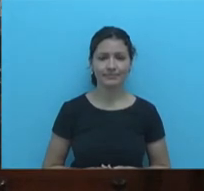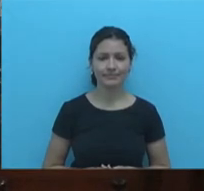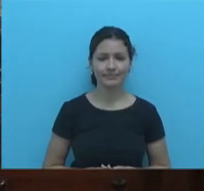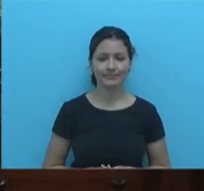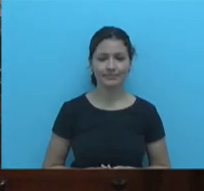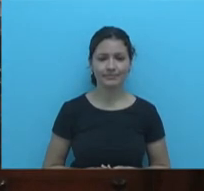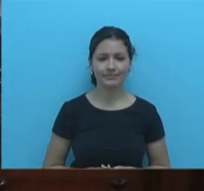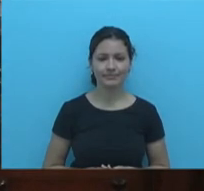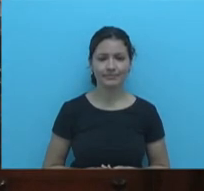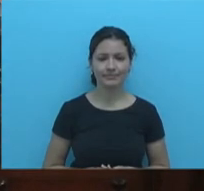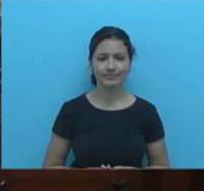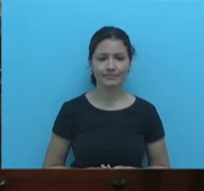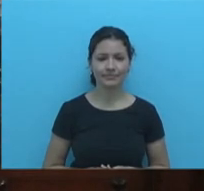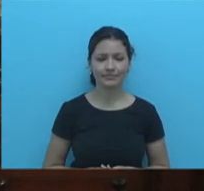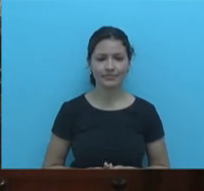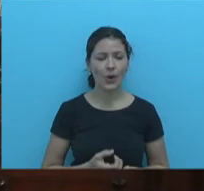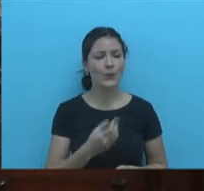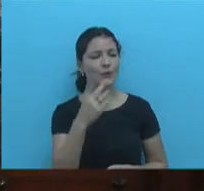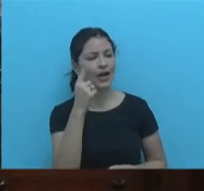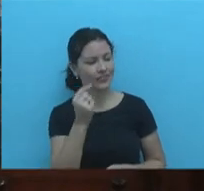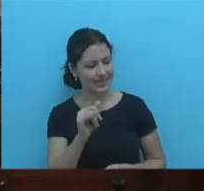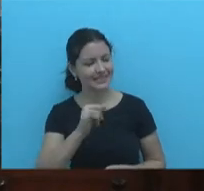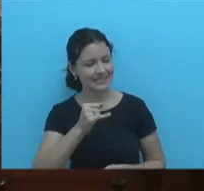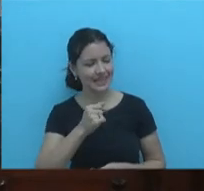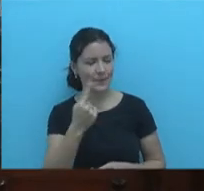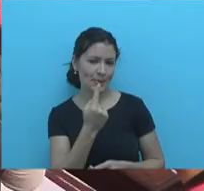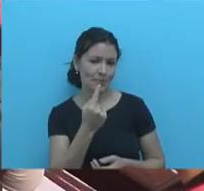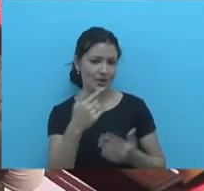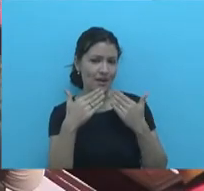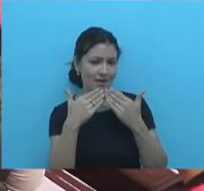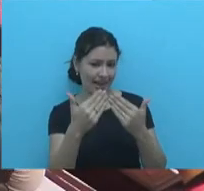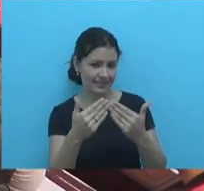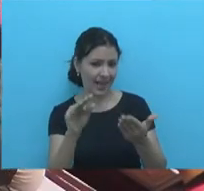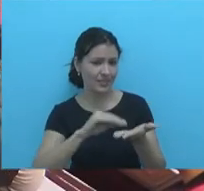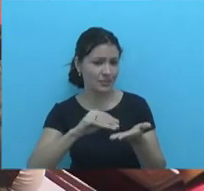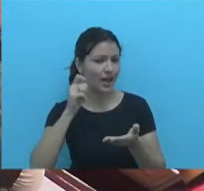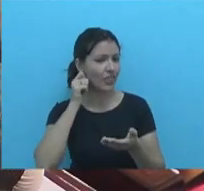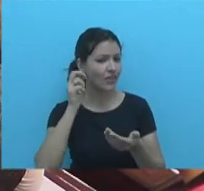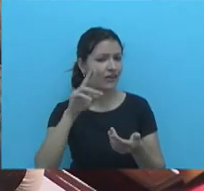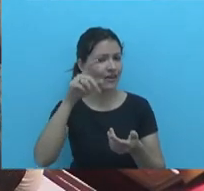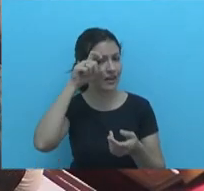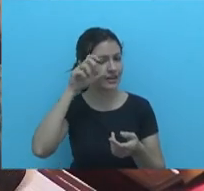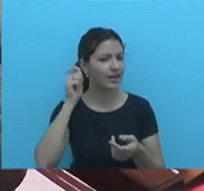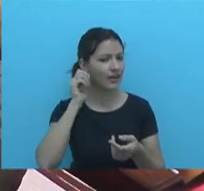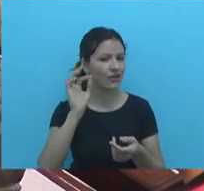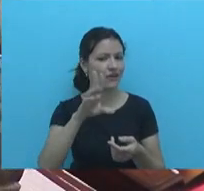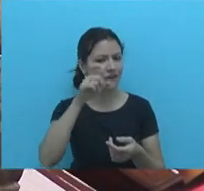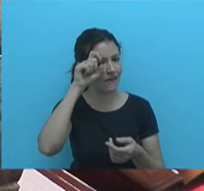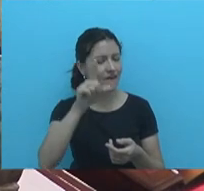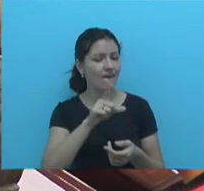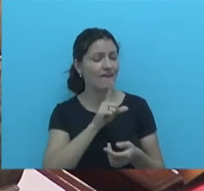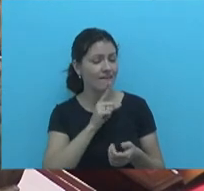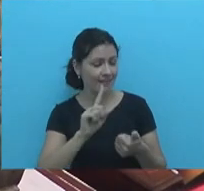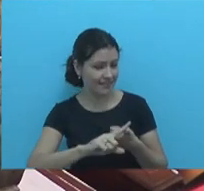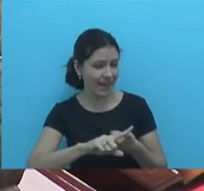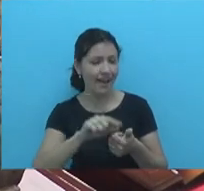Ahí está. Buenos días. Sí, quiero agradecerle al diputado Gregoret por la invitación, a Esteban, que nos tuvo paciencia,